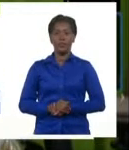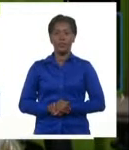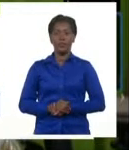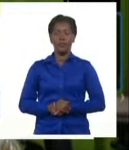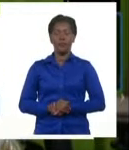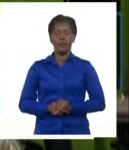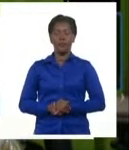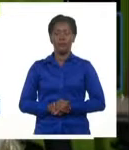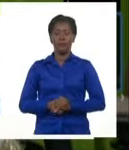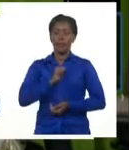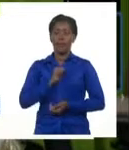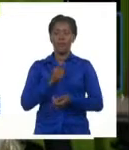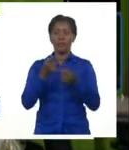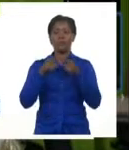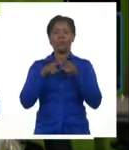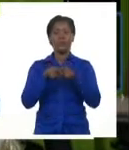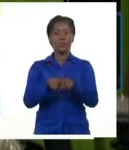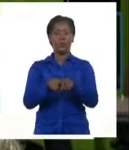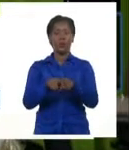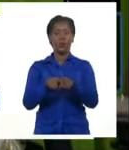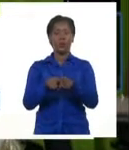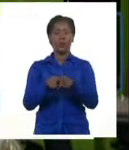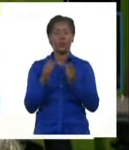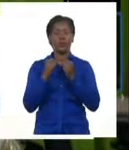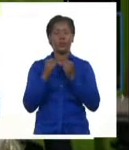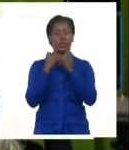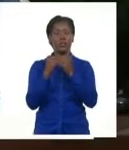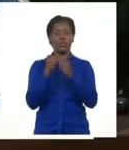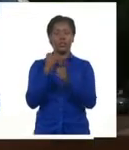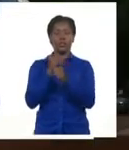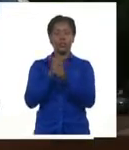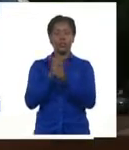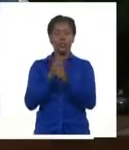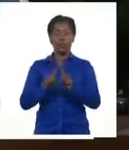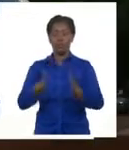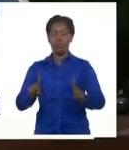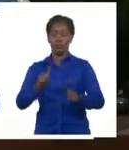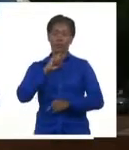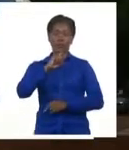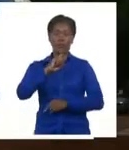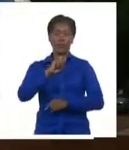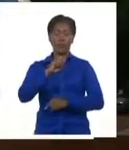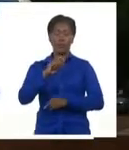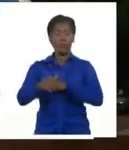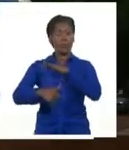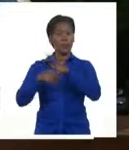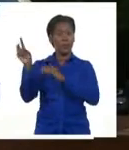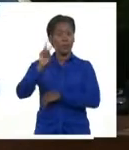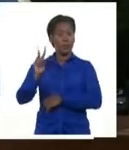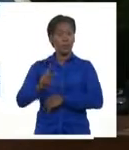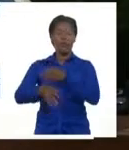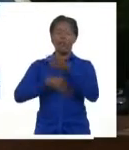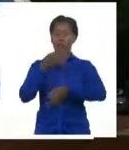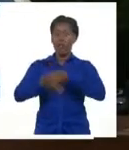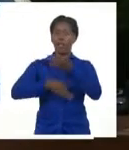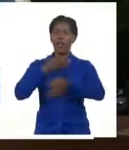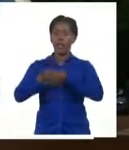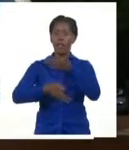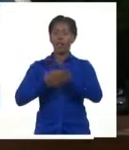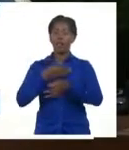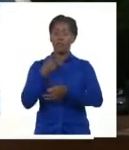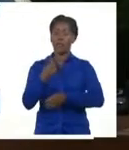Y queremos enfrentar los esfuerzos por dividirnos. Seguidamente, el presidente de Venezuela, Nicolás Maduro,